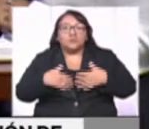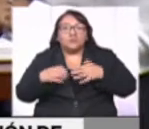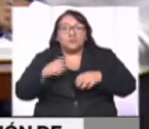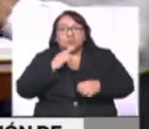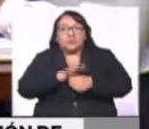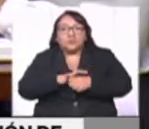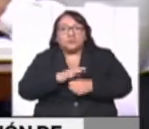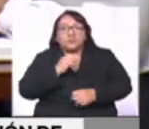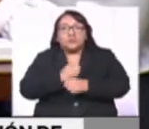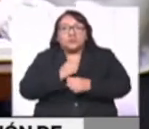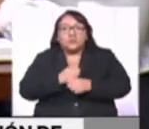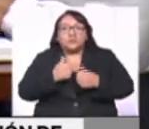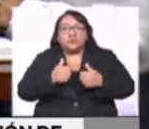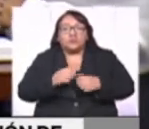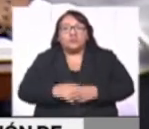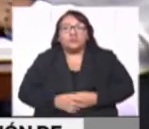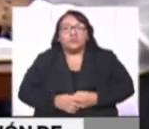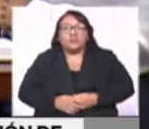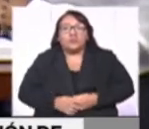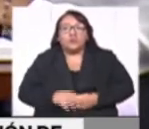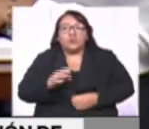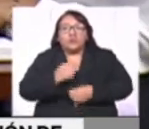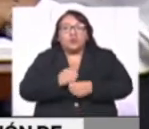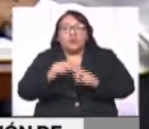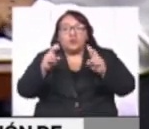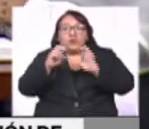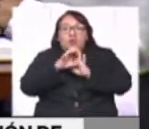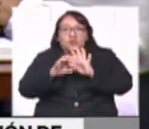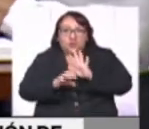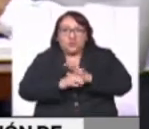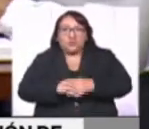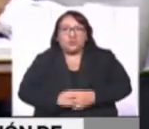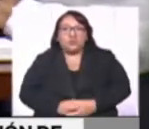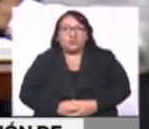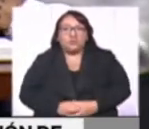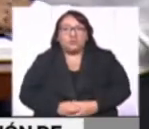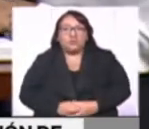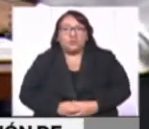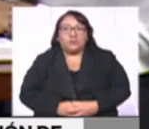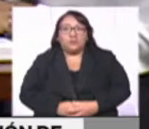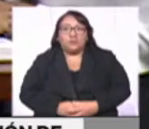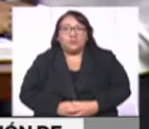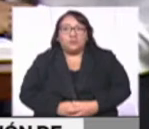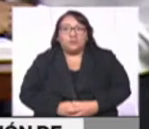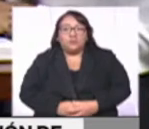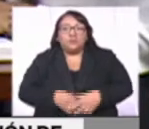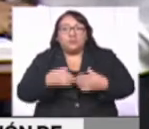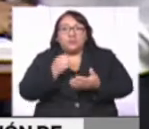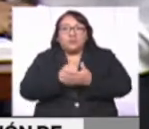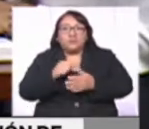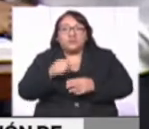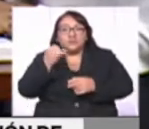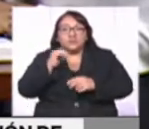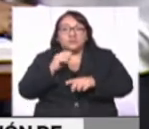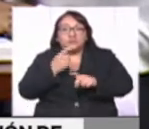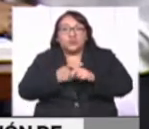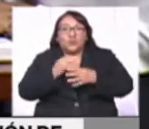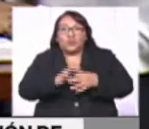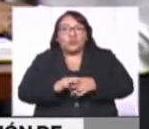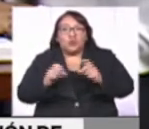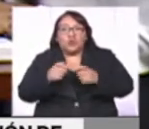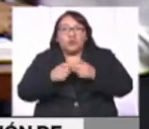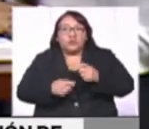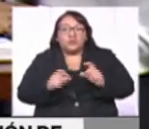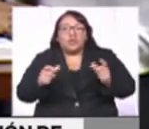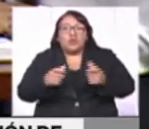cumplir con idoneidad su función constitucional. Habiéndose aprobado la presente iniciativa por unanimidad de los congresistas